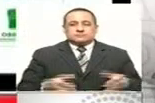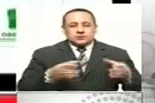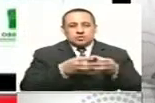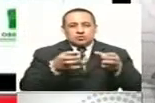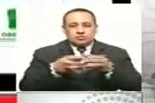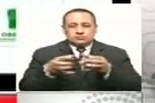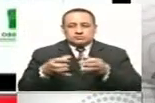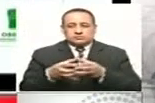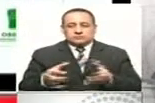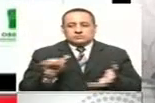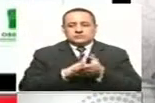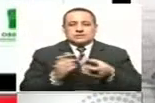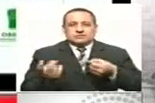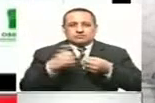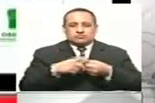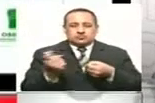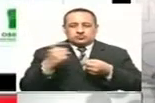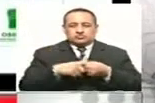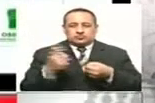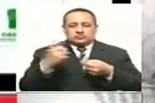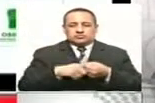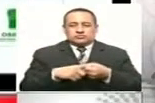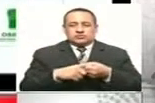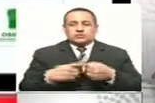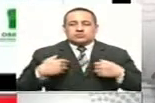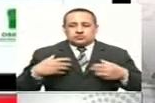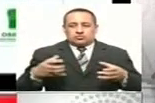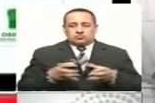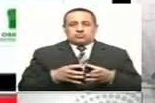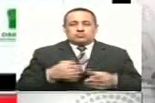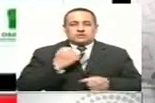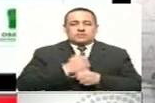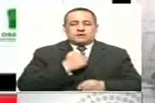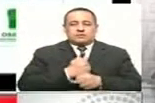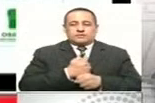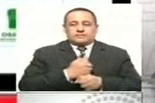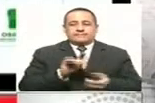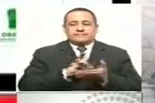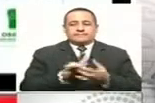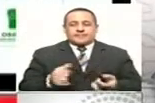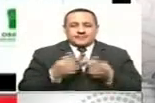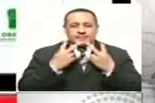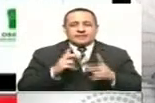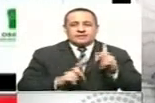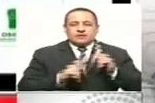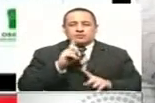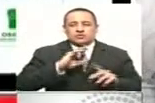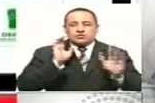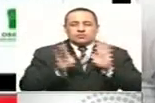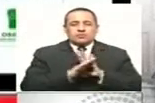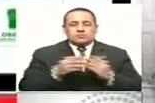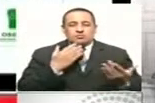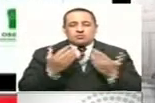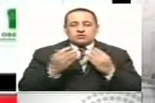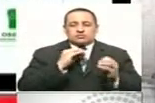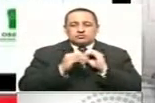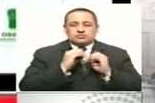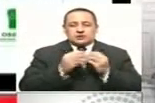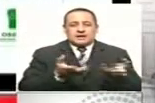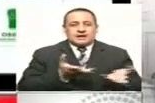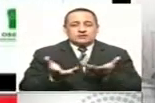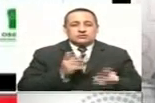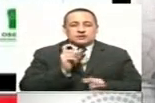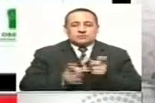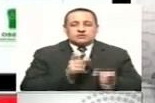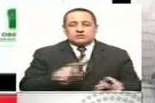organismos, digamos, que están adscritos a nuestro sector, que tienen que ver algunos con modernización de la gestión